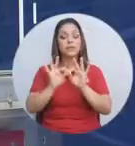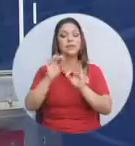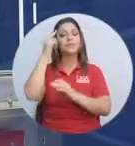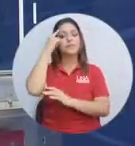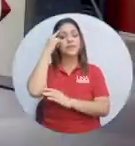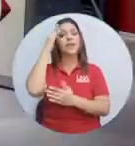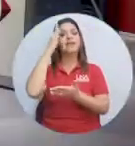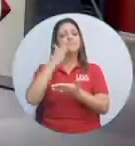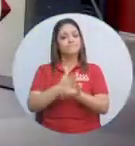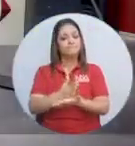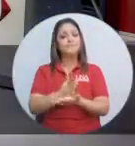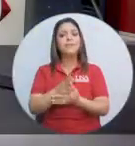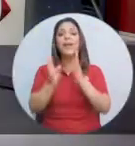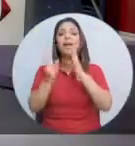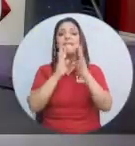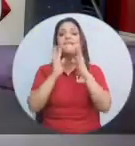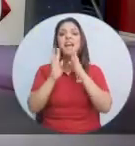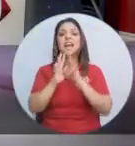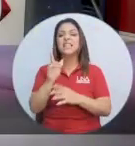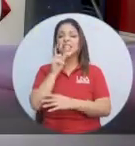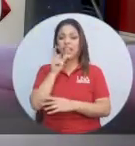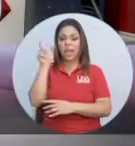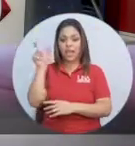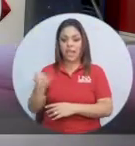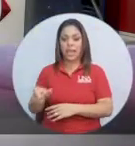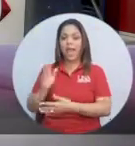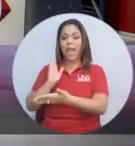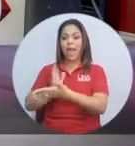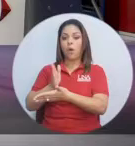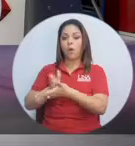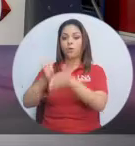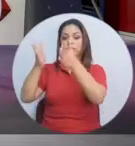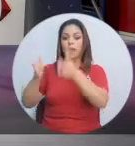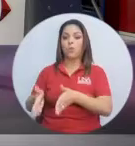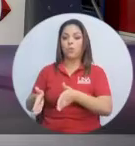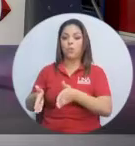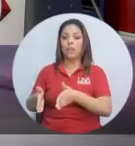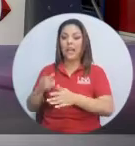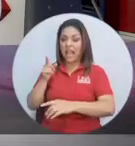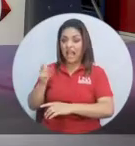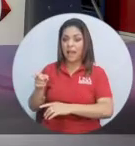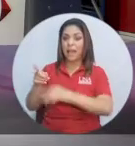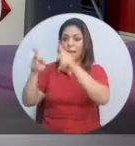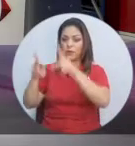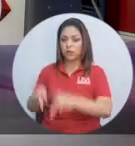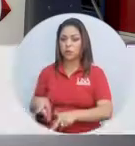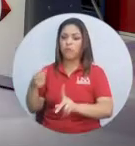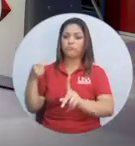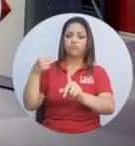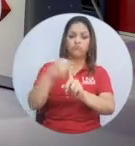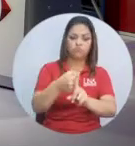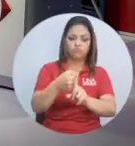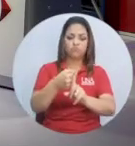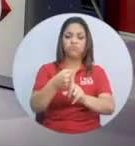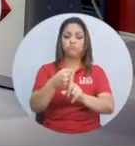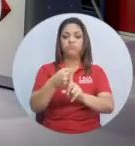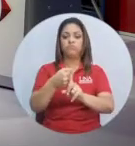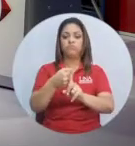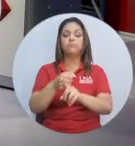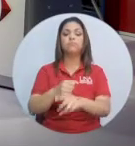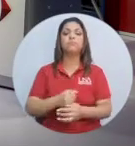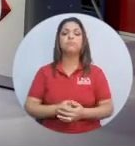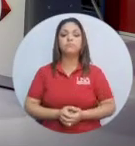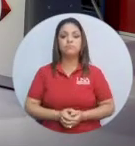Importante en este punto detenernos y hablar sobre el acosador, la persona que ejerce las diferentes manifestaciones de violencia en contra de la